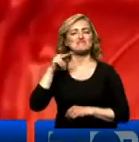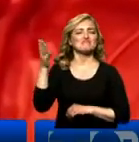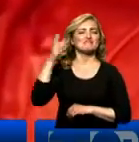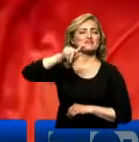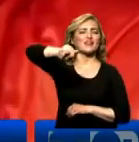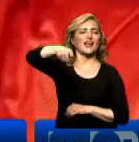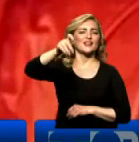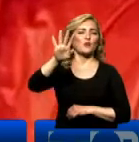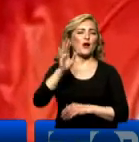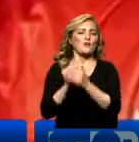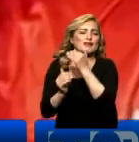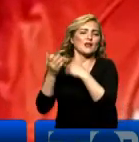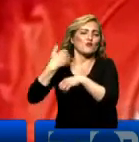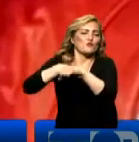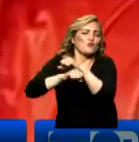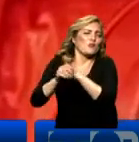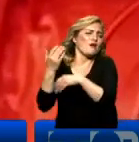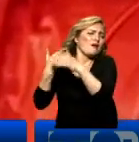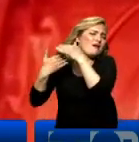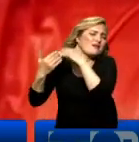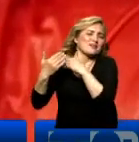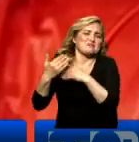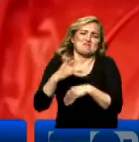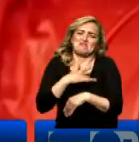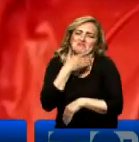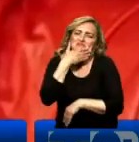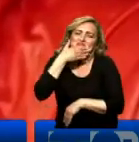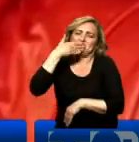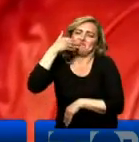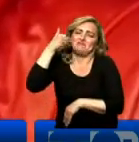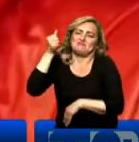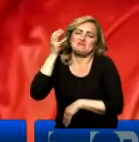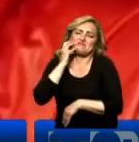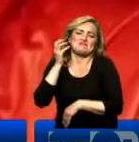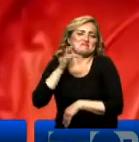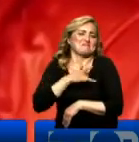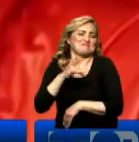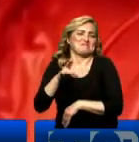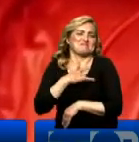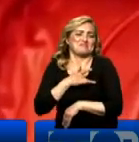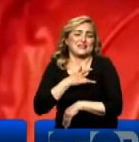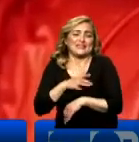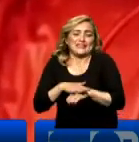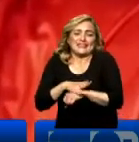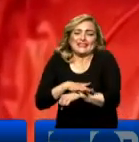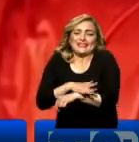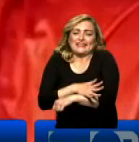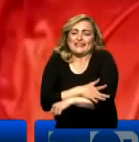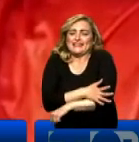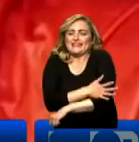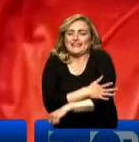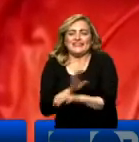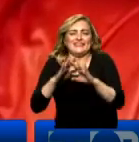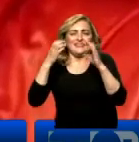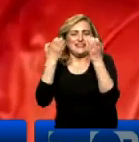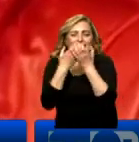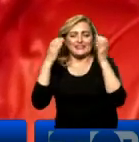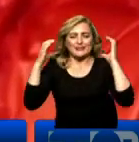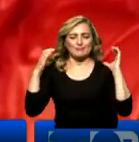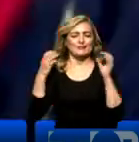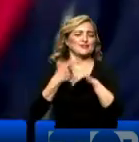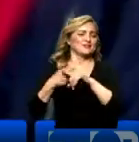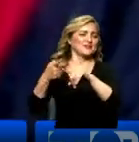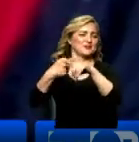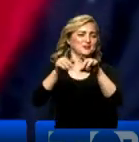entre el Amazonas es lo mejor, pasando estos partidos del ayer, reviviendo todos esos momentos espectaculares en el Estadio Olímpico Atahualpa y en